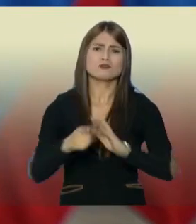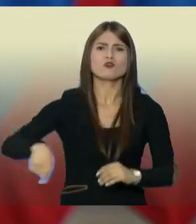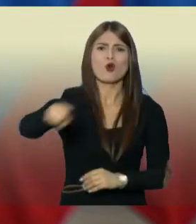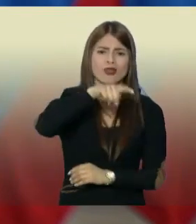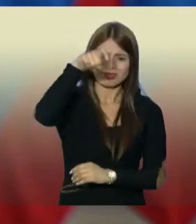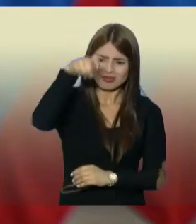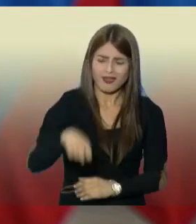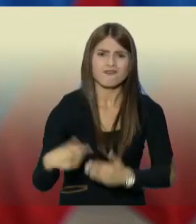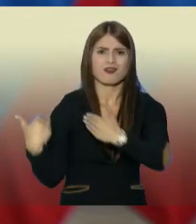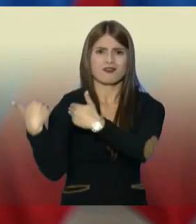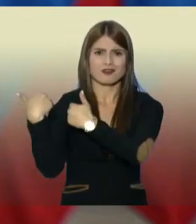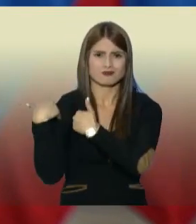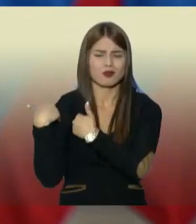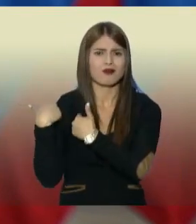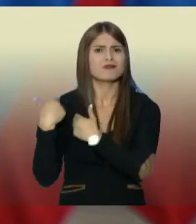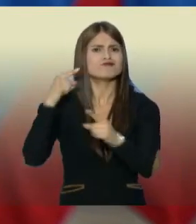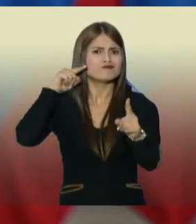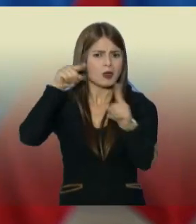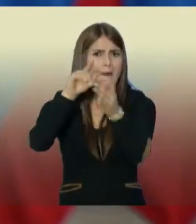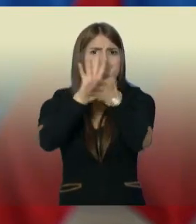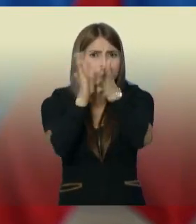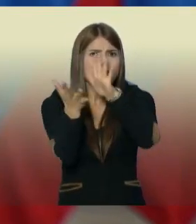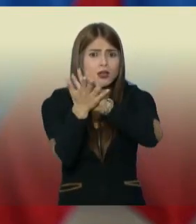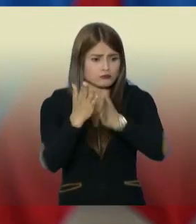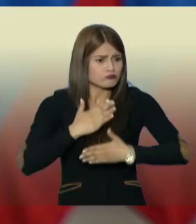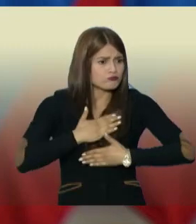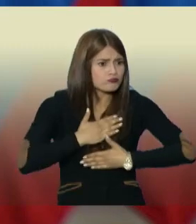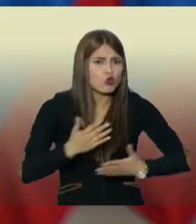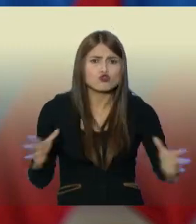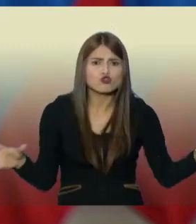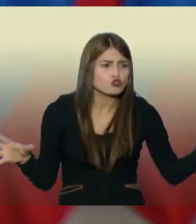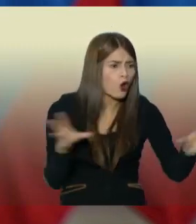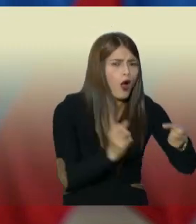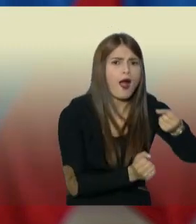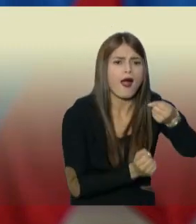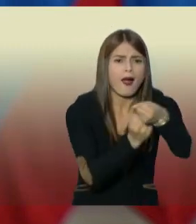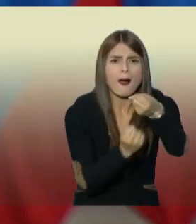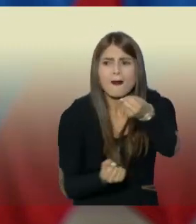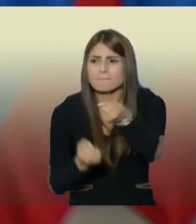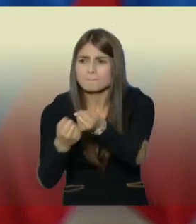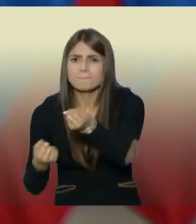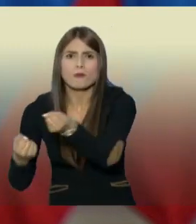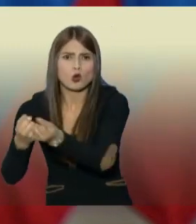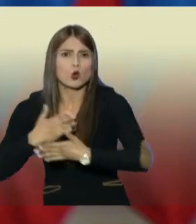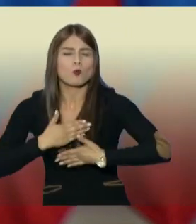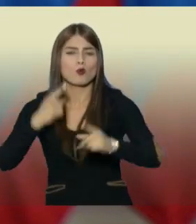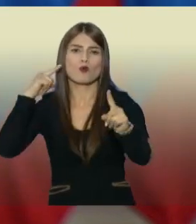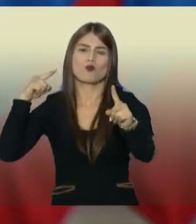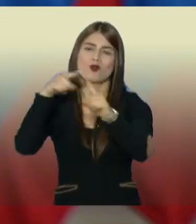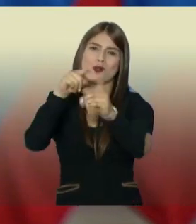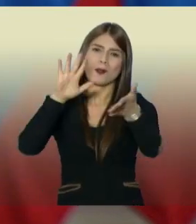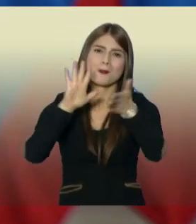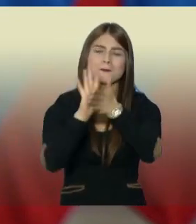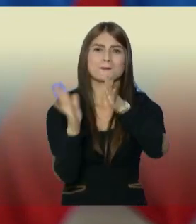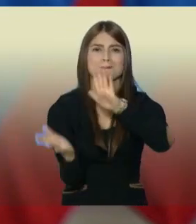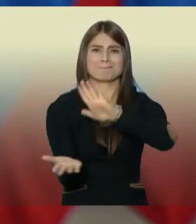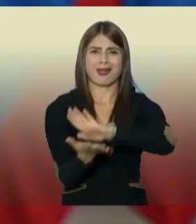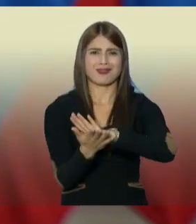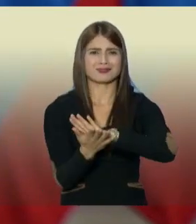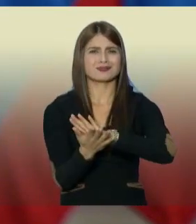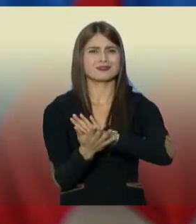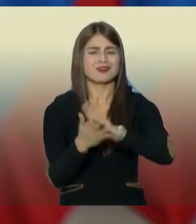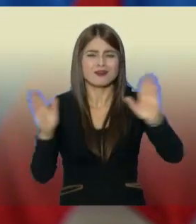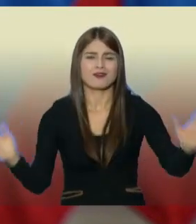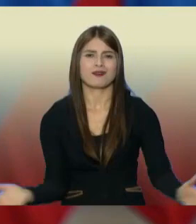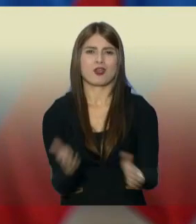responder a ese llamado y aportar nuestro granito de arena desde donde estemos para construir ese bello país